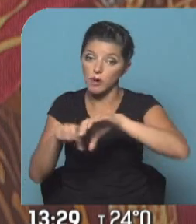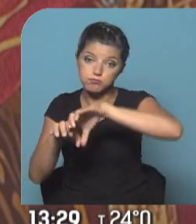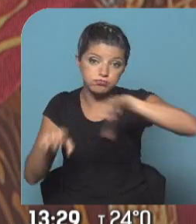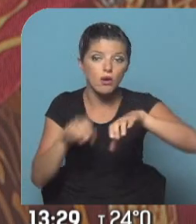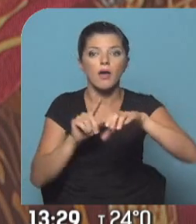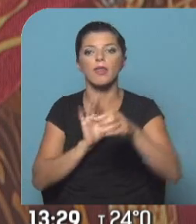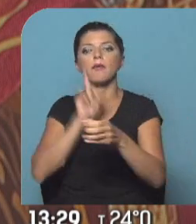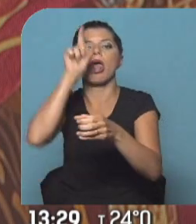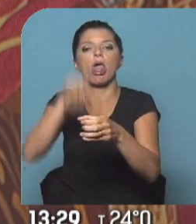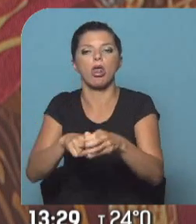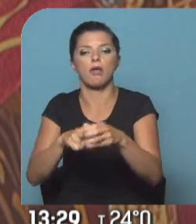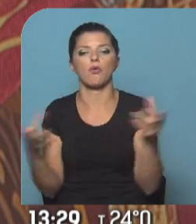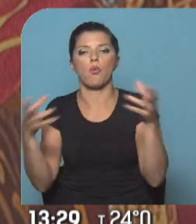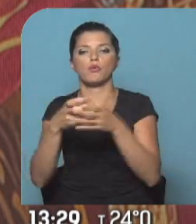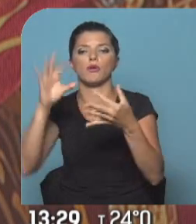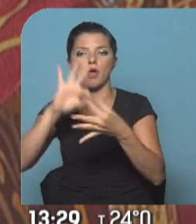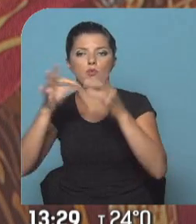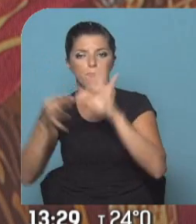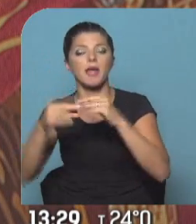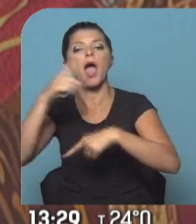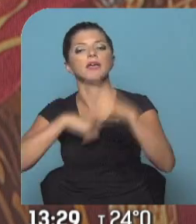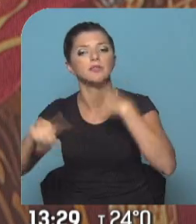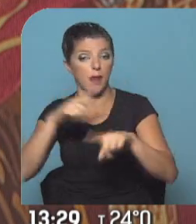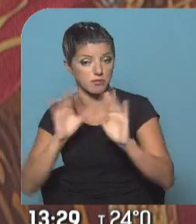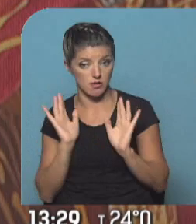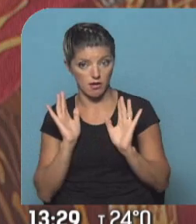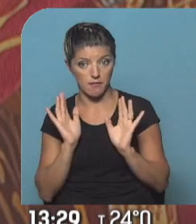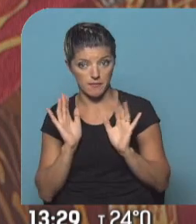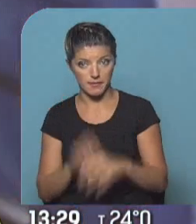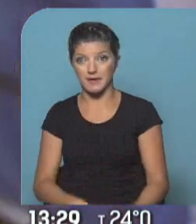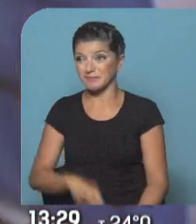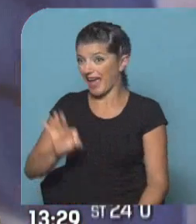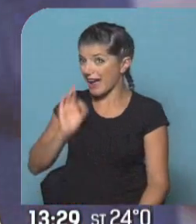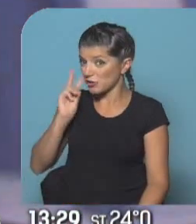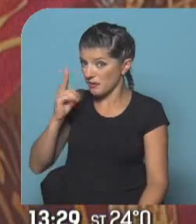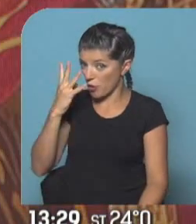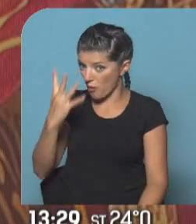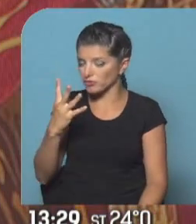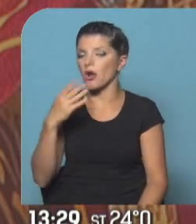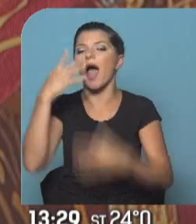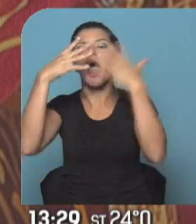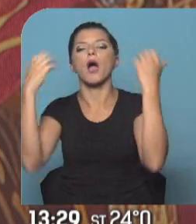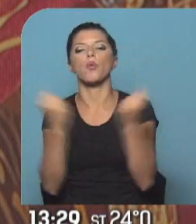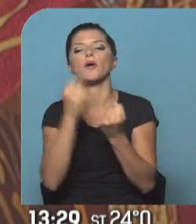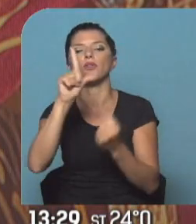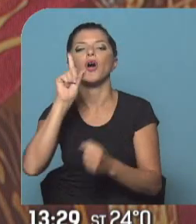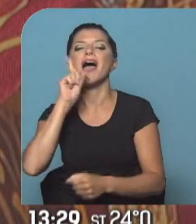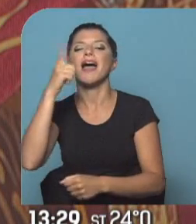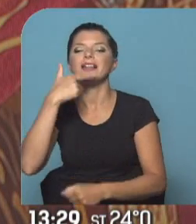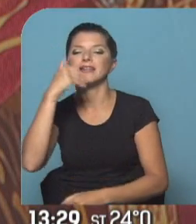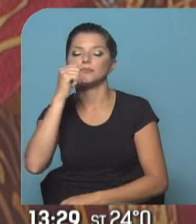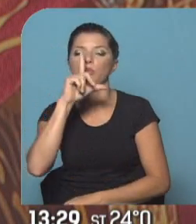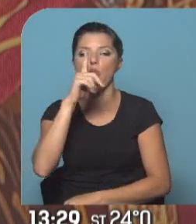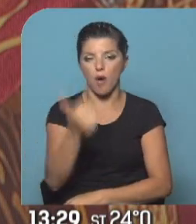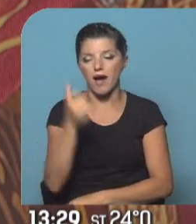la Unión Europea, tiene que hacer nuevamente los trámites. 2004, estábamos hablando del Tratado de Lisboa, estamos hablando de Constitución de la Unión